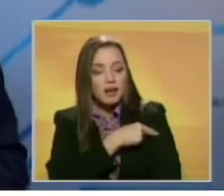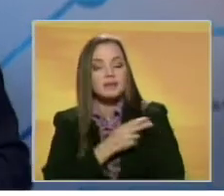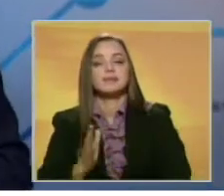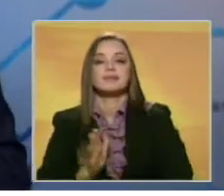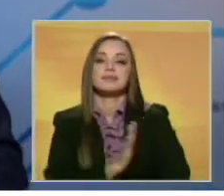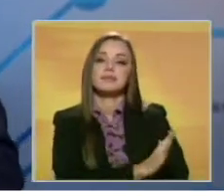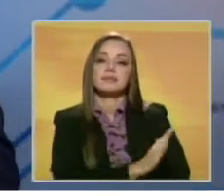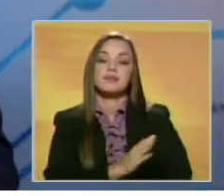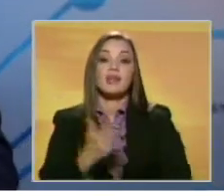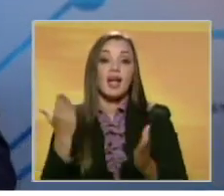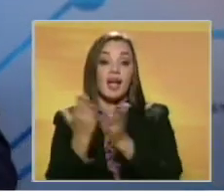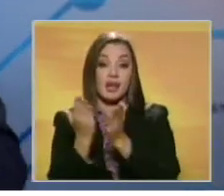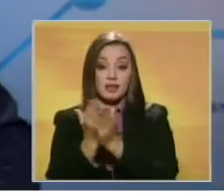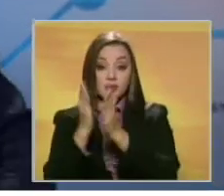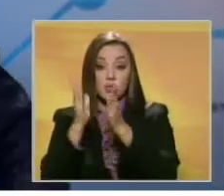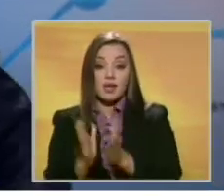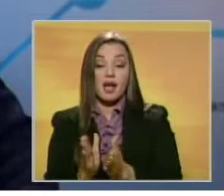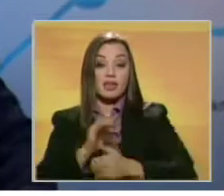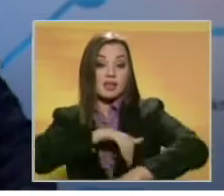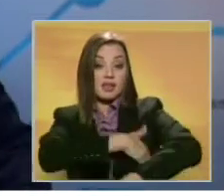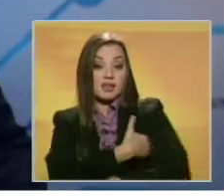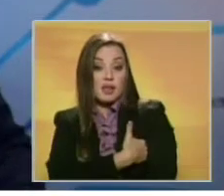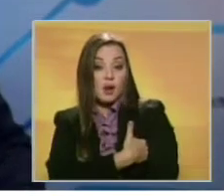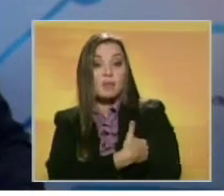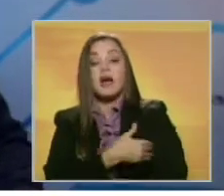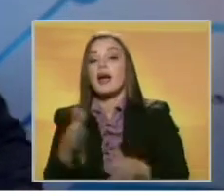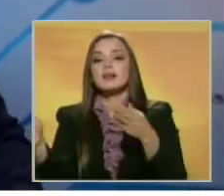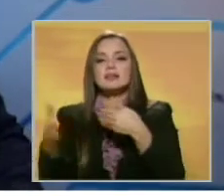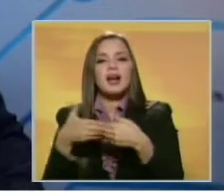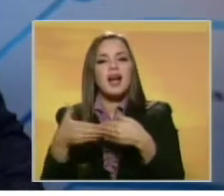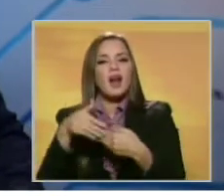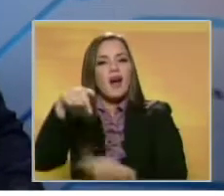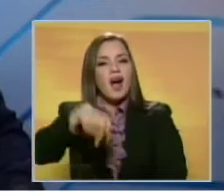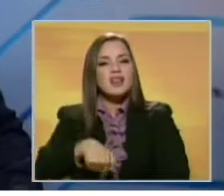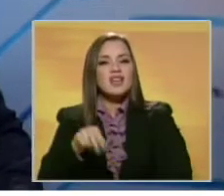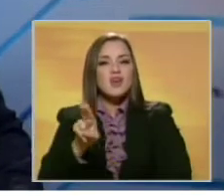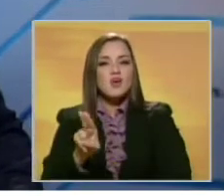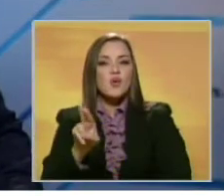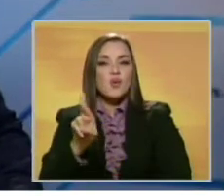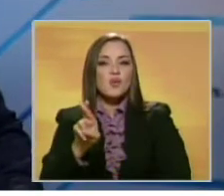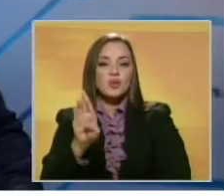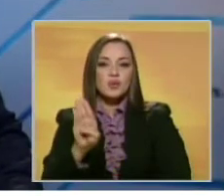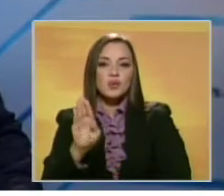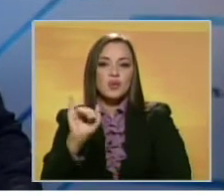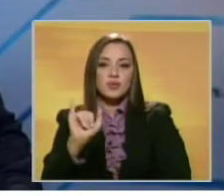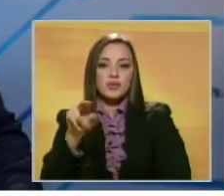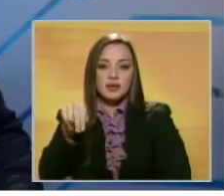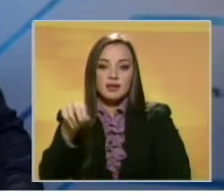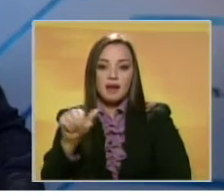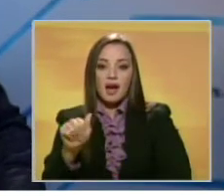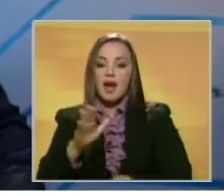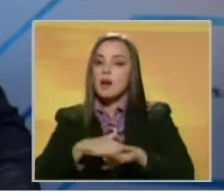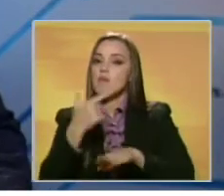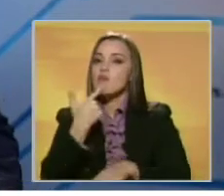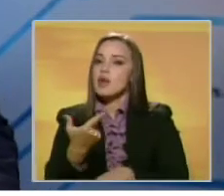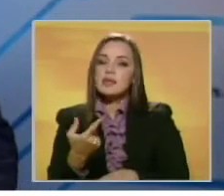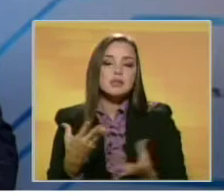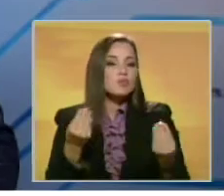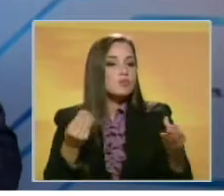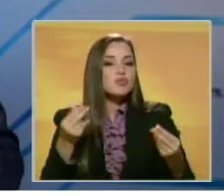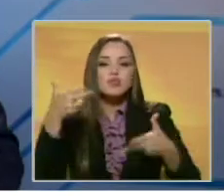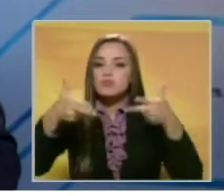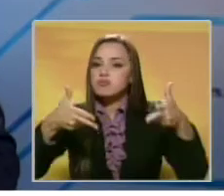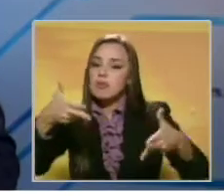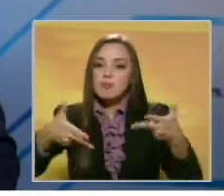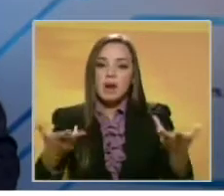Estudiantes de la UPEL trancaron los accesos a su universidad en La Urbina, municipio Sucre, en protesta por la inseguridad. Euclides Sotillo se encuentra en